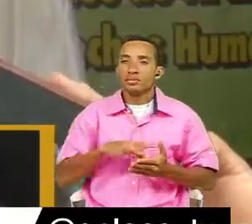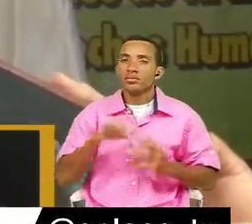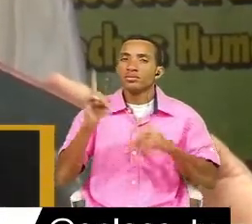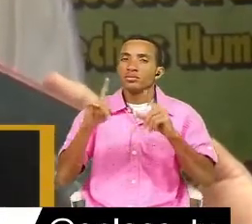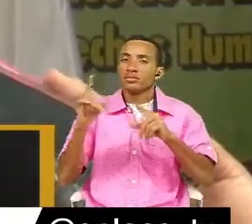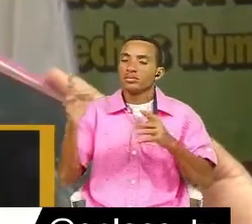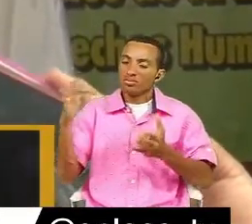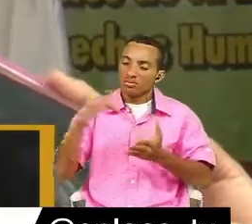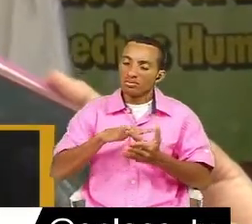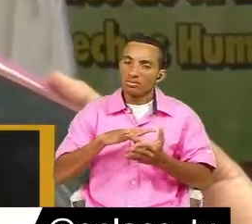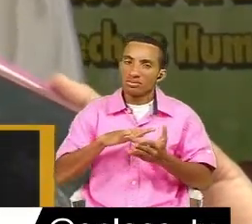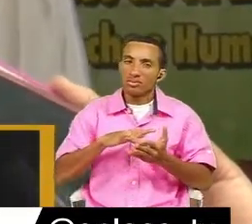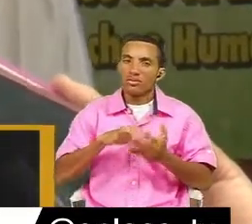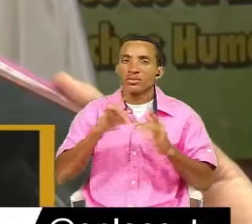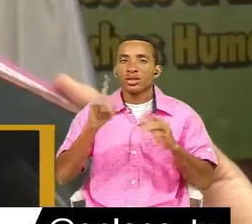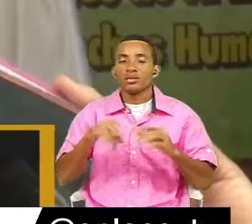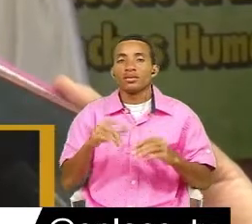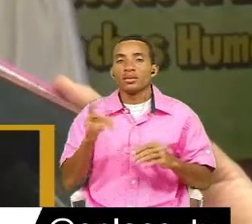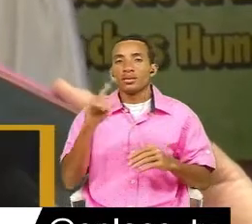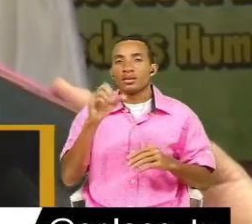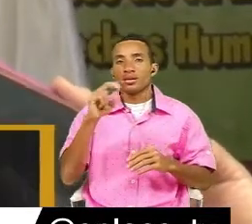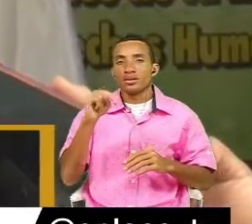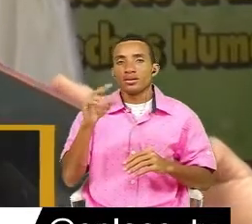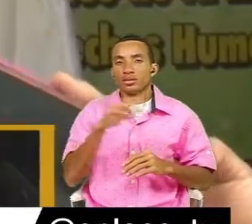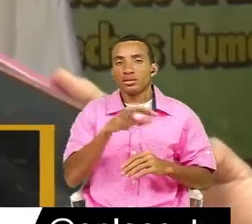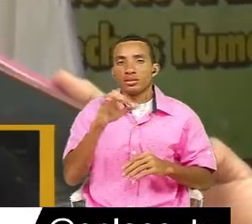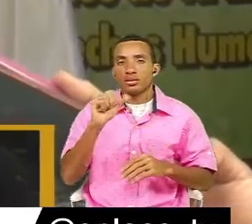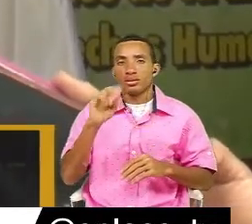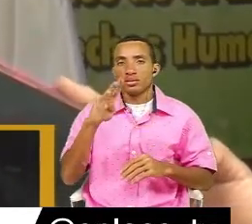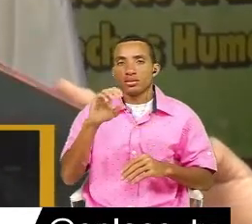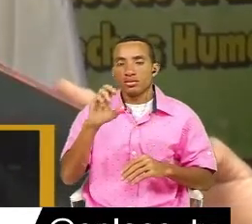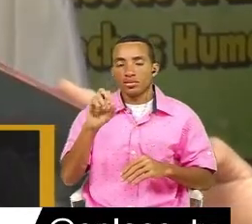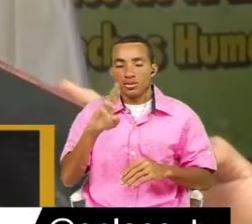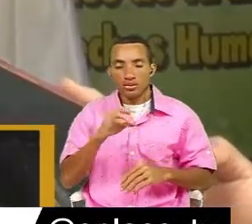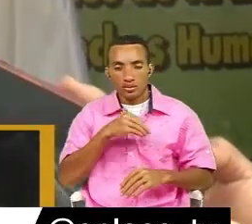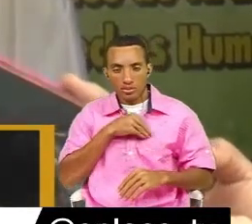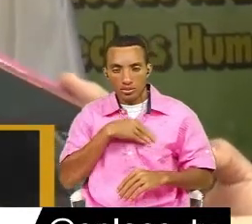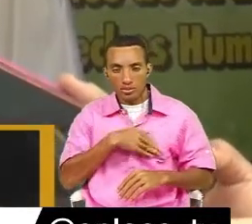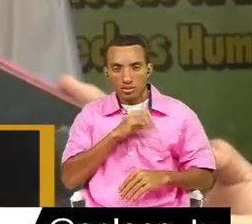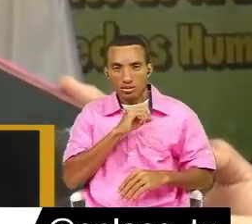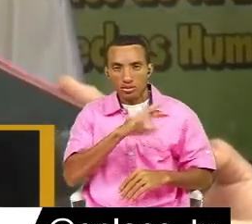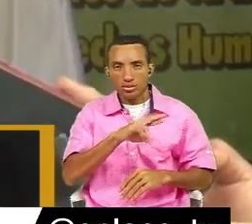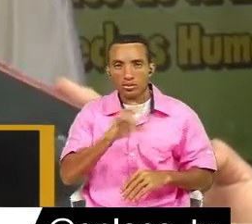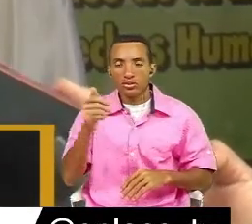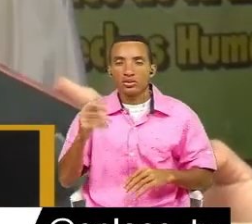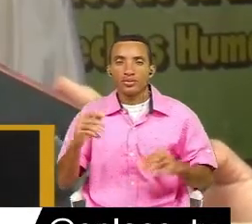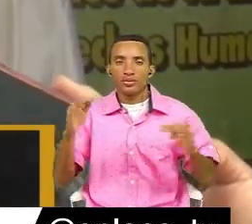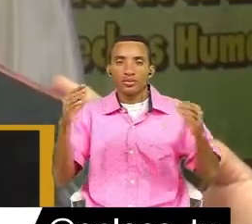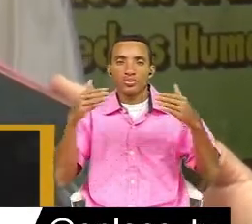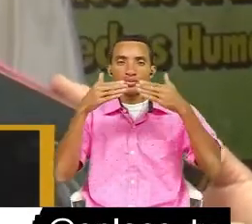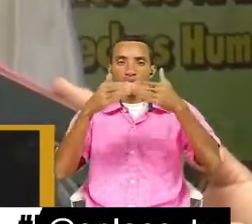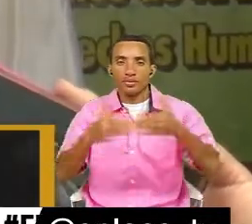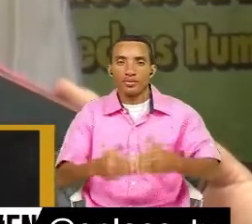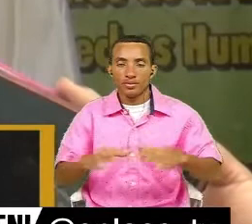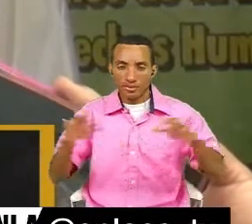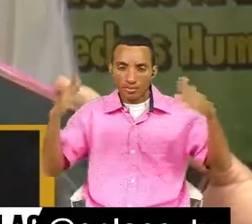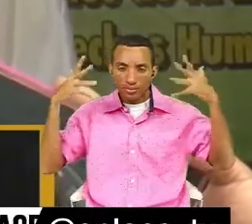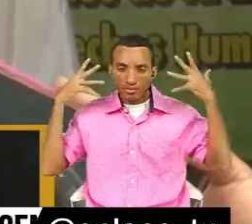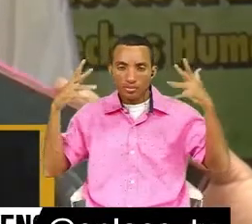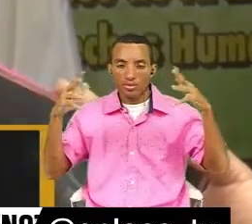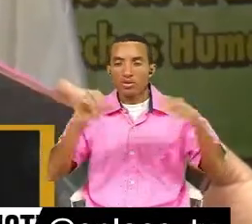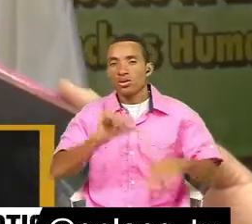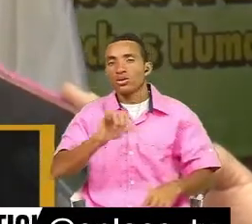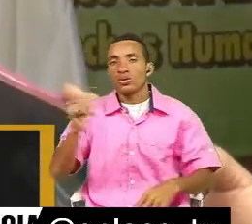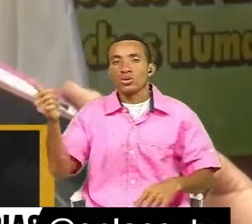participantes de el San Pablo, del sur de Bolívar, de Santander, Puerto Wilches, y tenemos otro